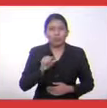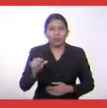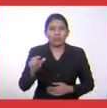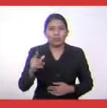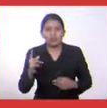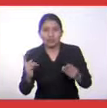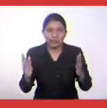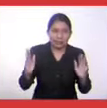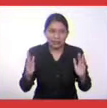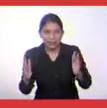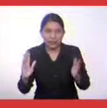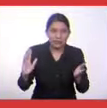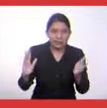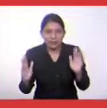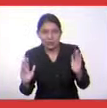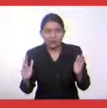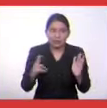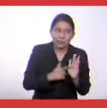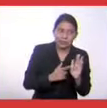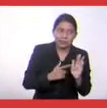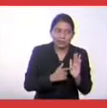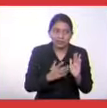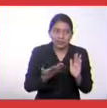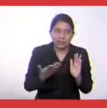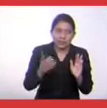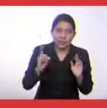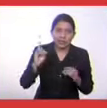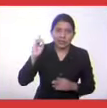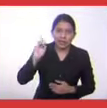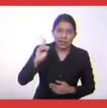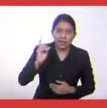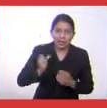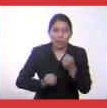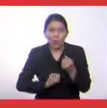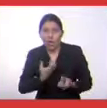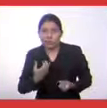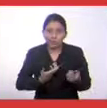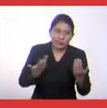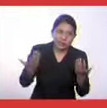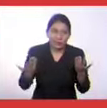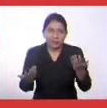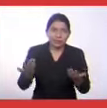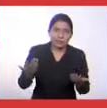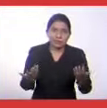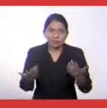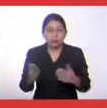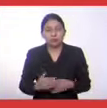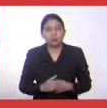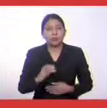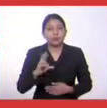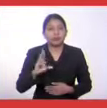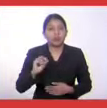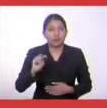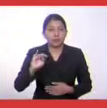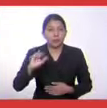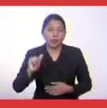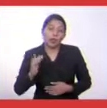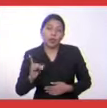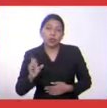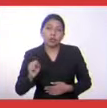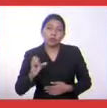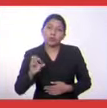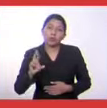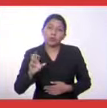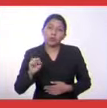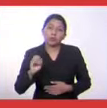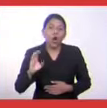de dos reinos, el de la didáctica y el de la poesía. Por otro lado, la crónica, el discurso, la epístola